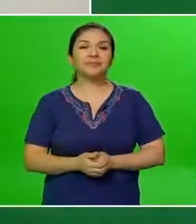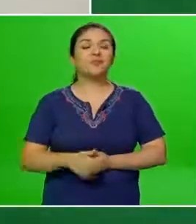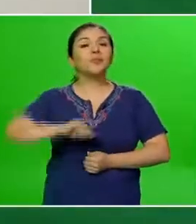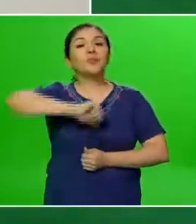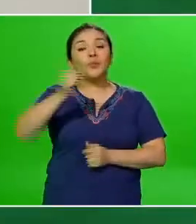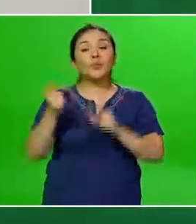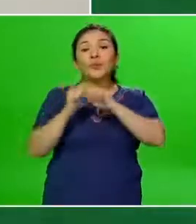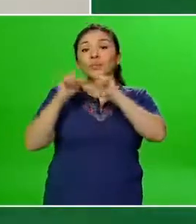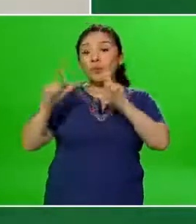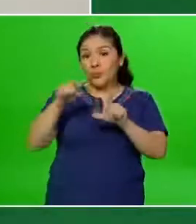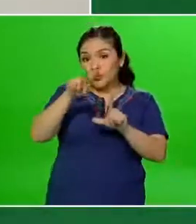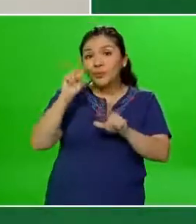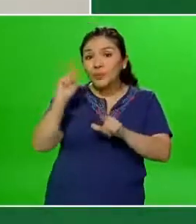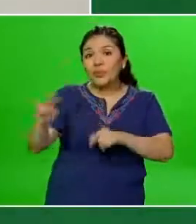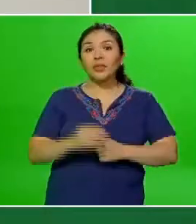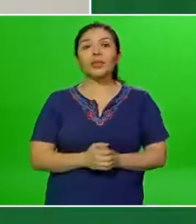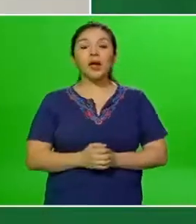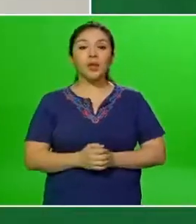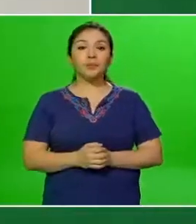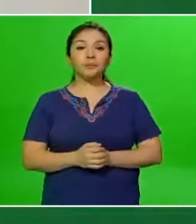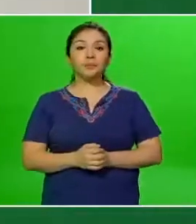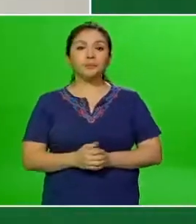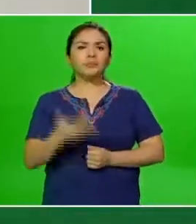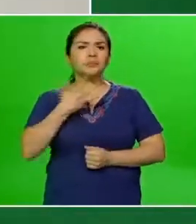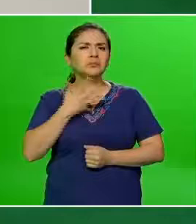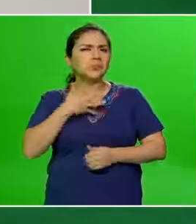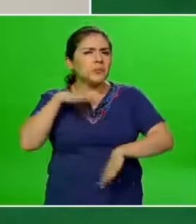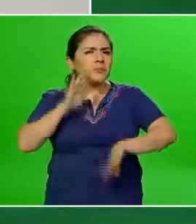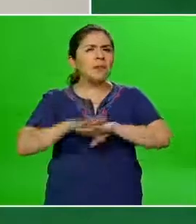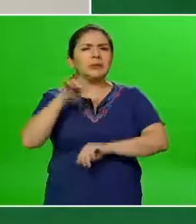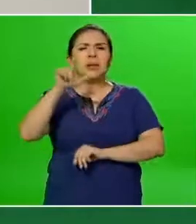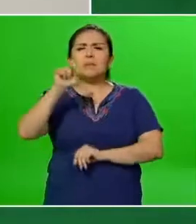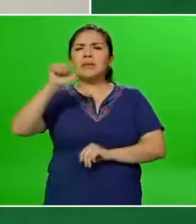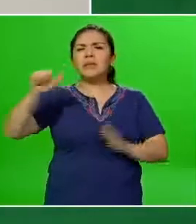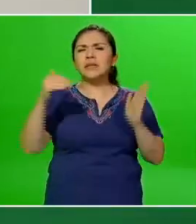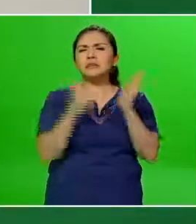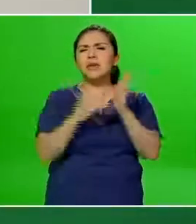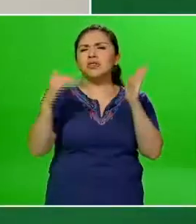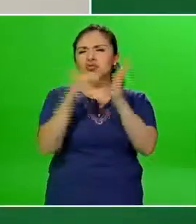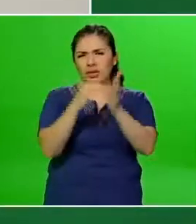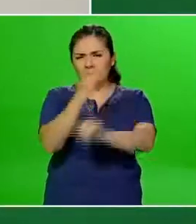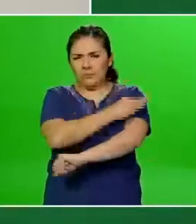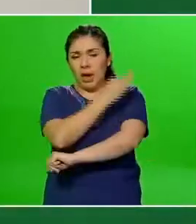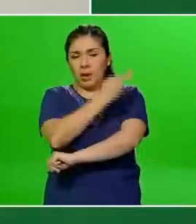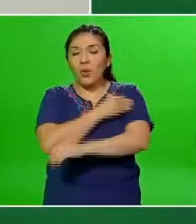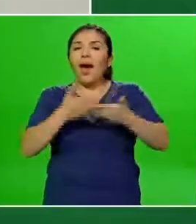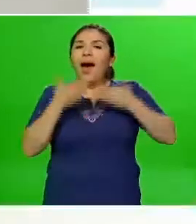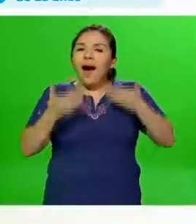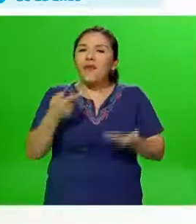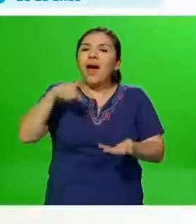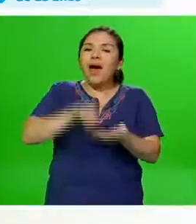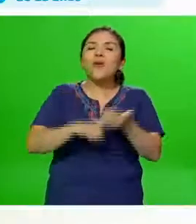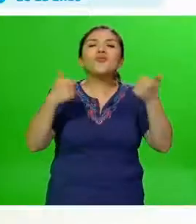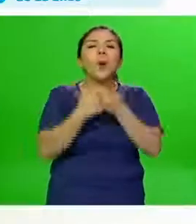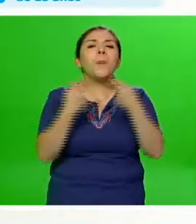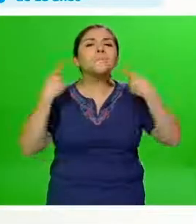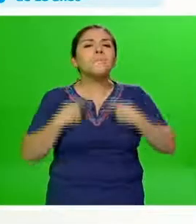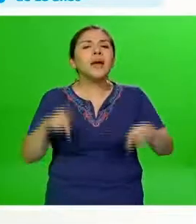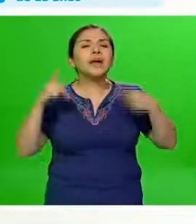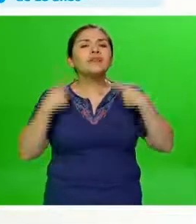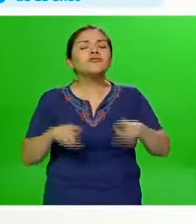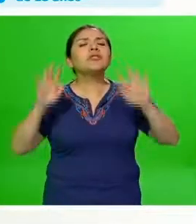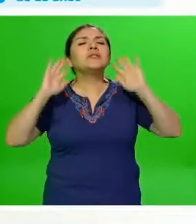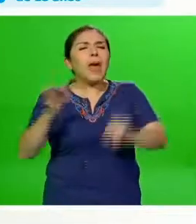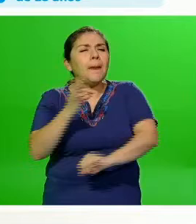en la siguiente diapositiva, vamos a tener esas más de 26 millones de dosis, pero ahora representadas en personas que han